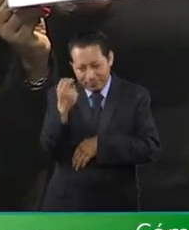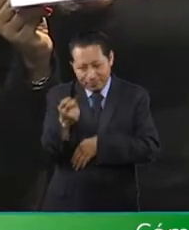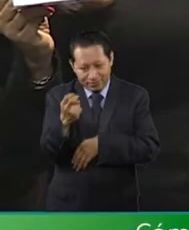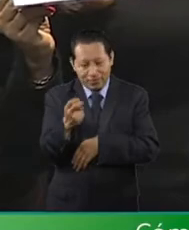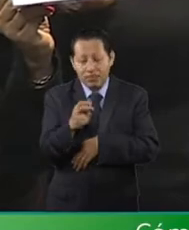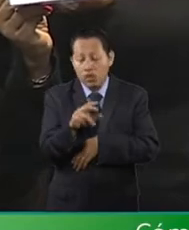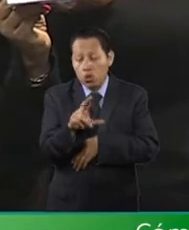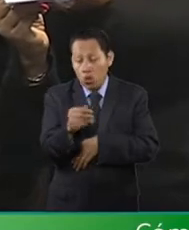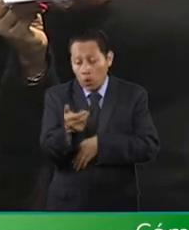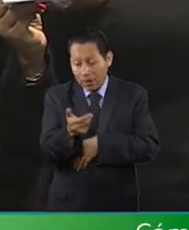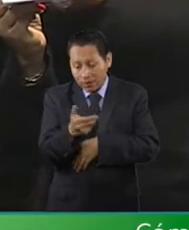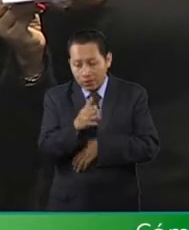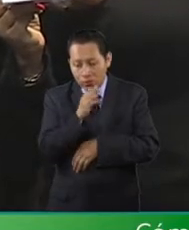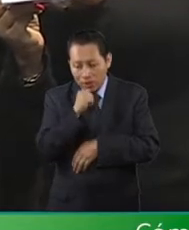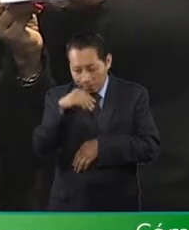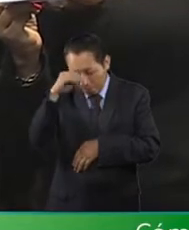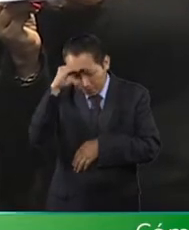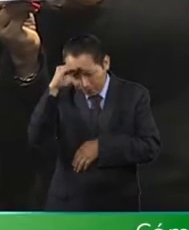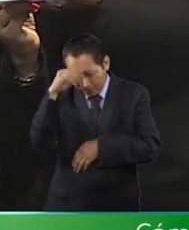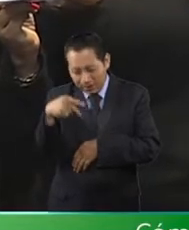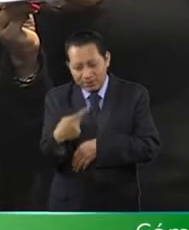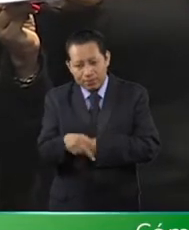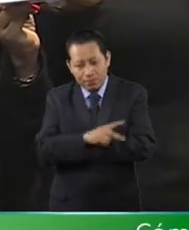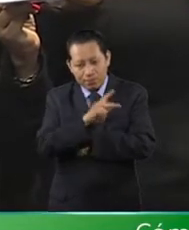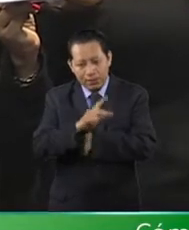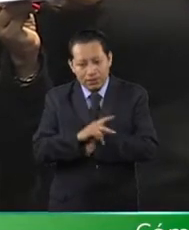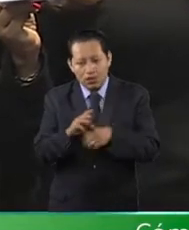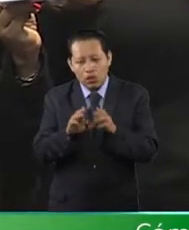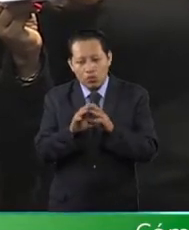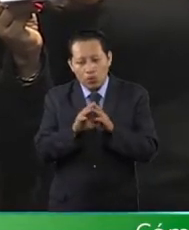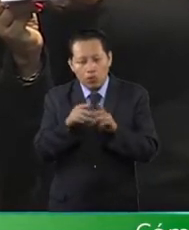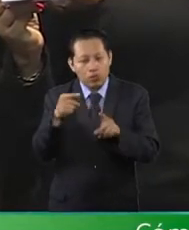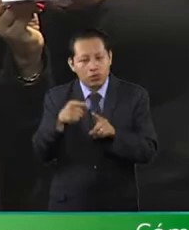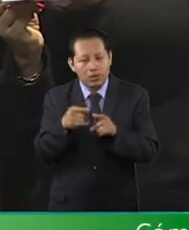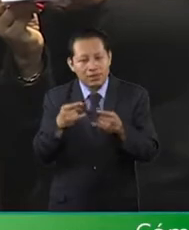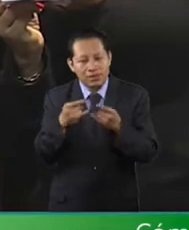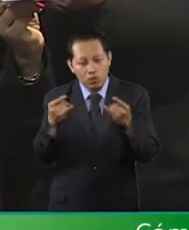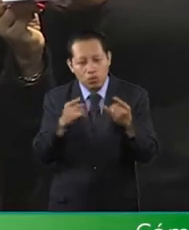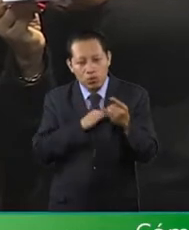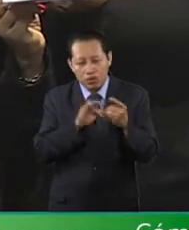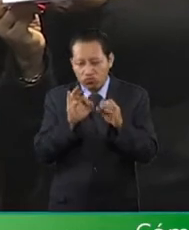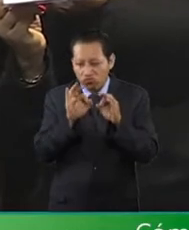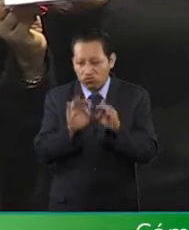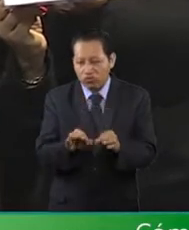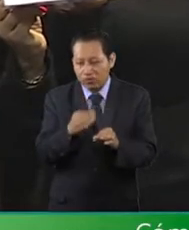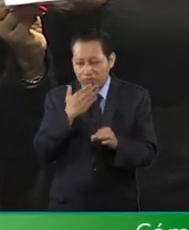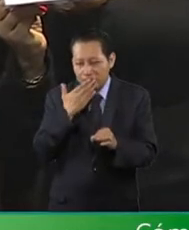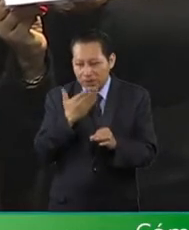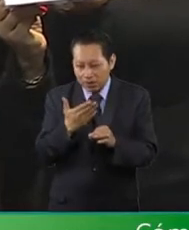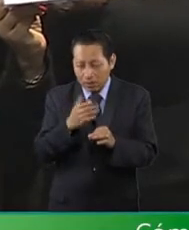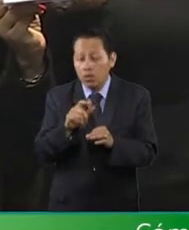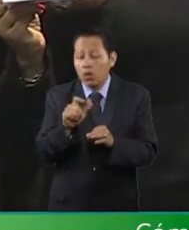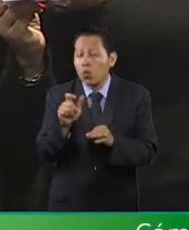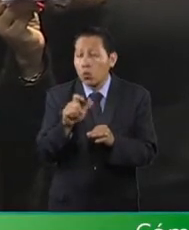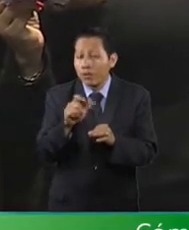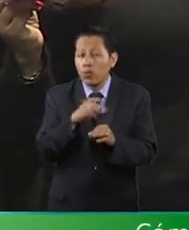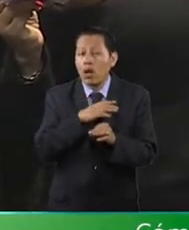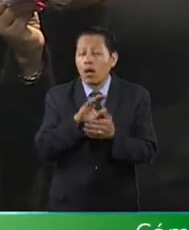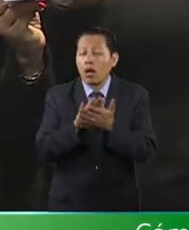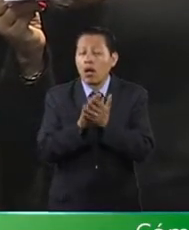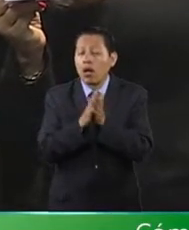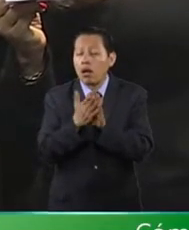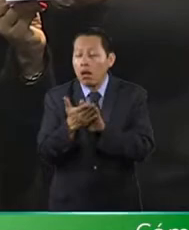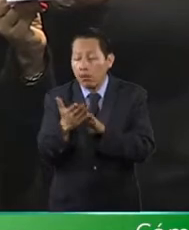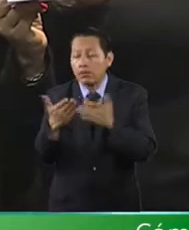hacemos no podremos pensar este país en su clave histórica correcta cuando se hizo la transición a la